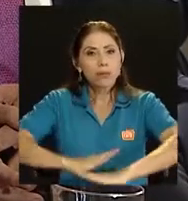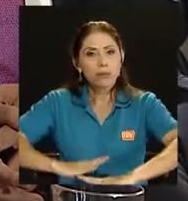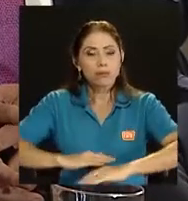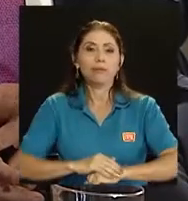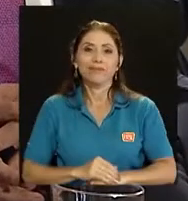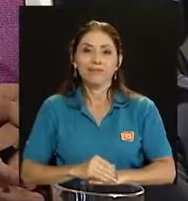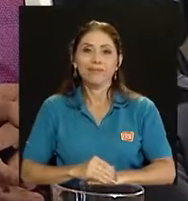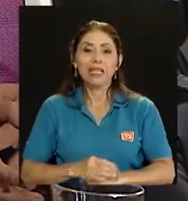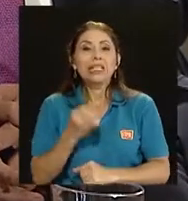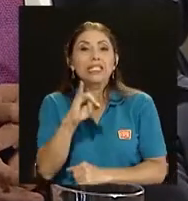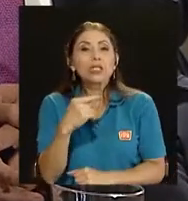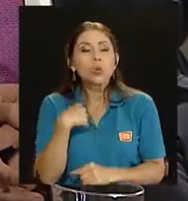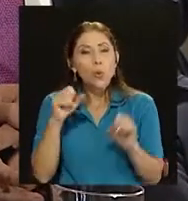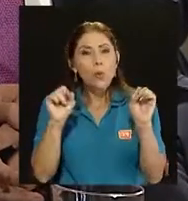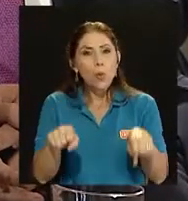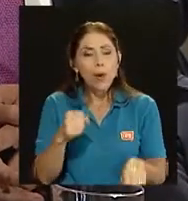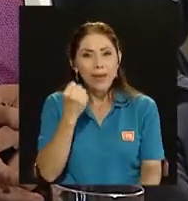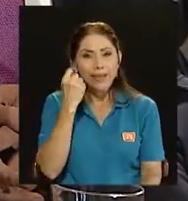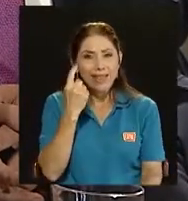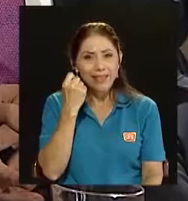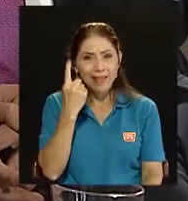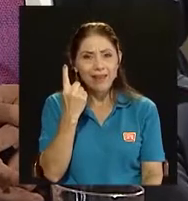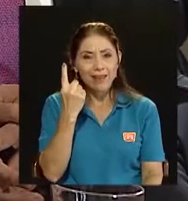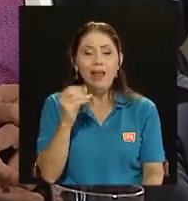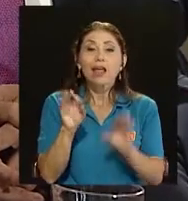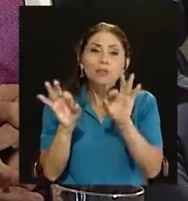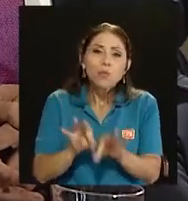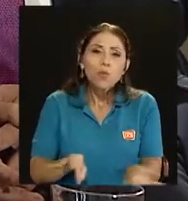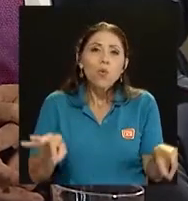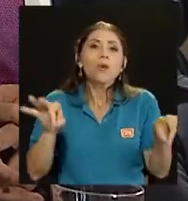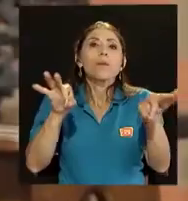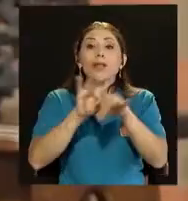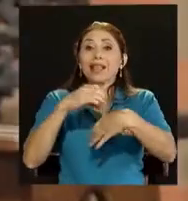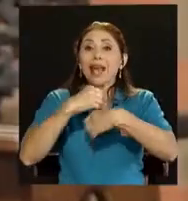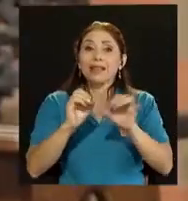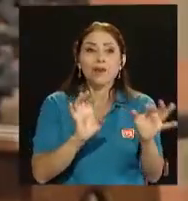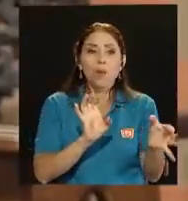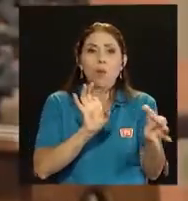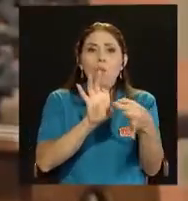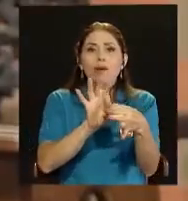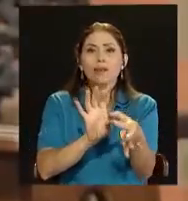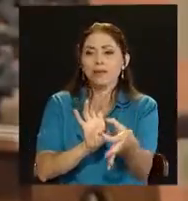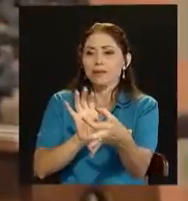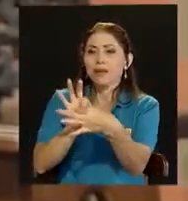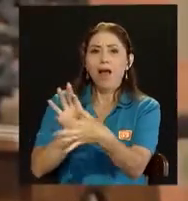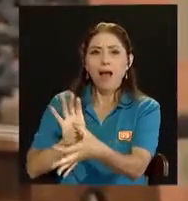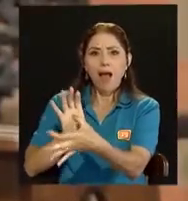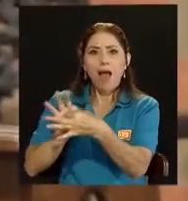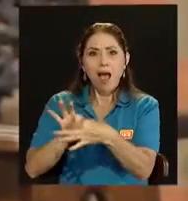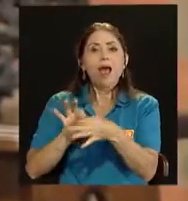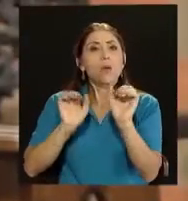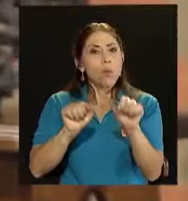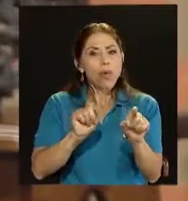puede entender que es muy importante la construcción de puentes que permitan la comunicación